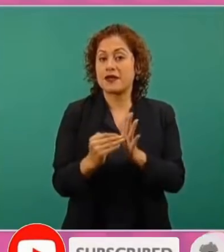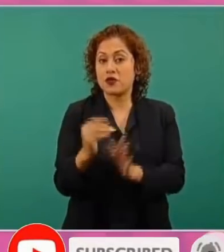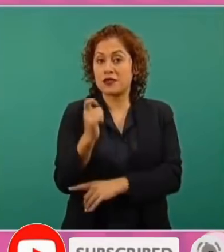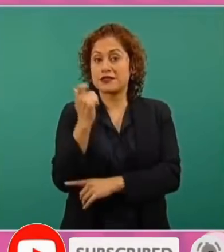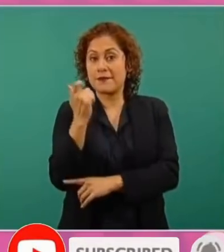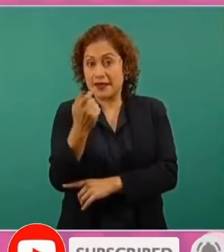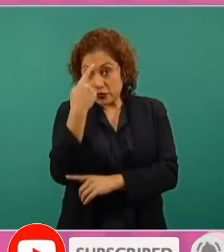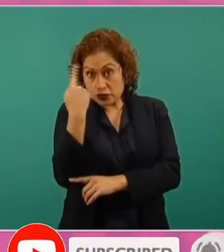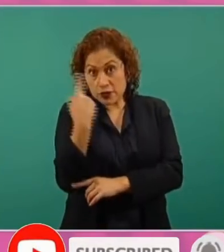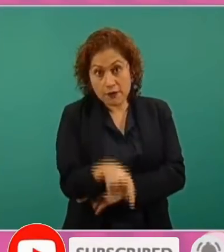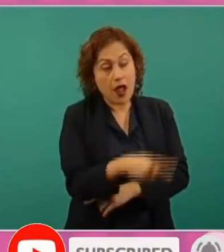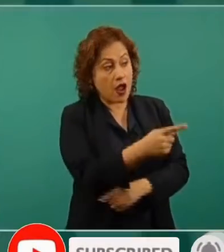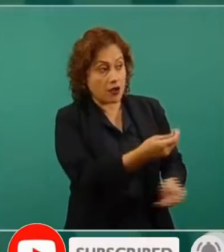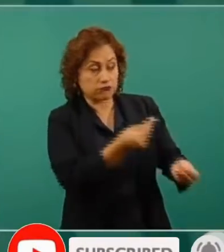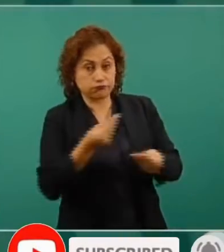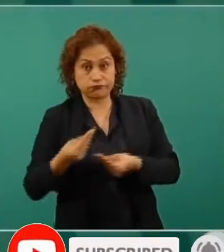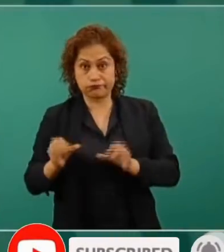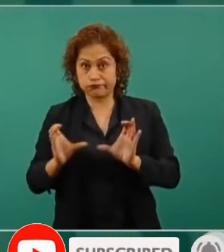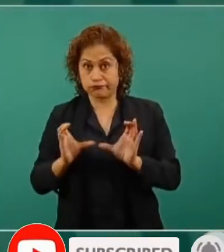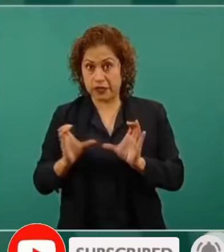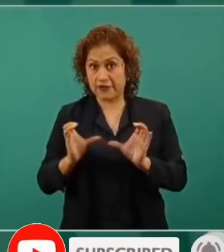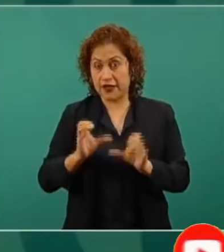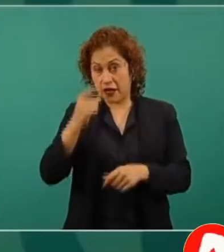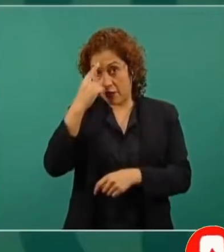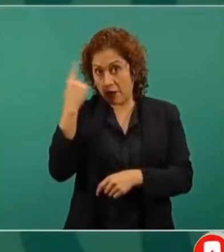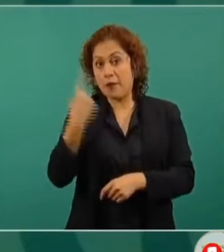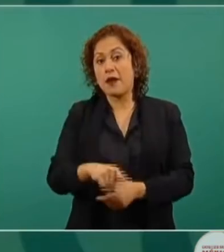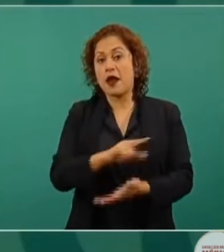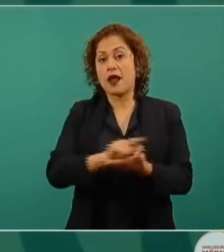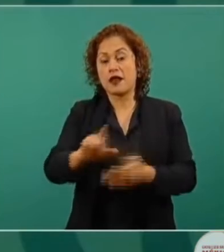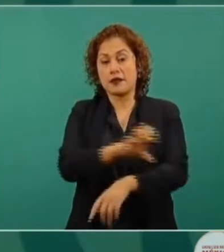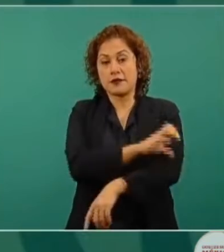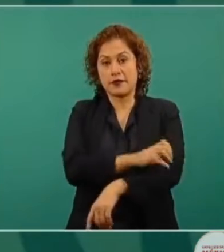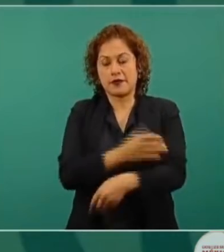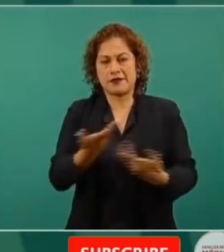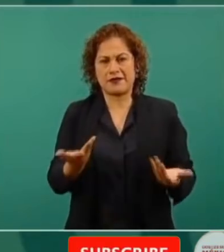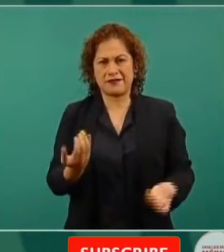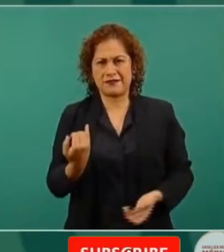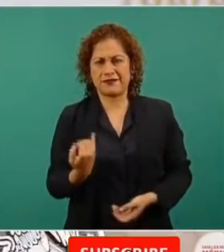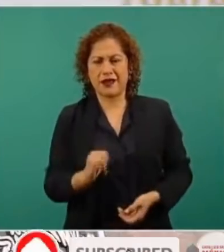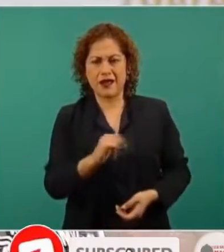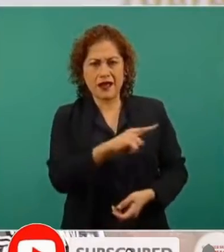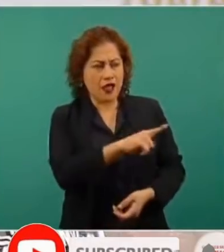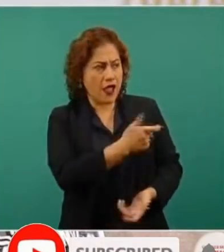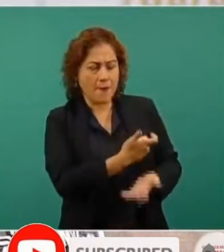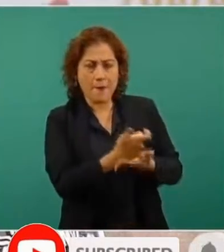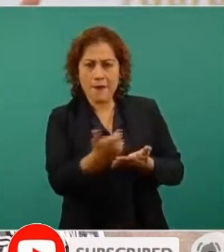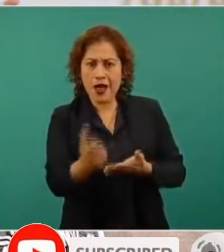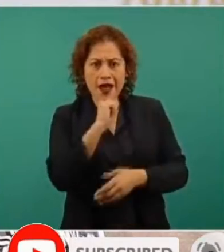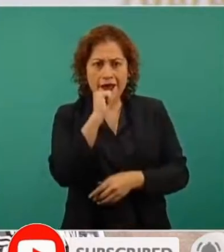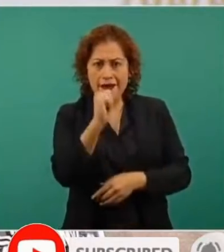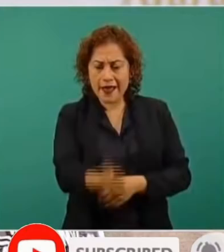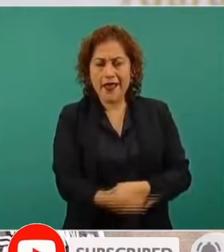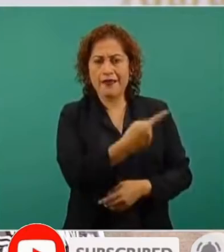privados, ¿verdad? A los mismos que no pagan el transporte ni el respaldo, porque es clarísimo que, y lo hemos